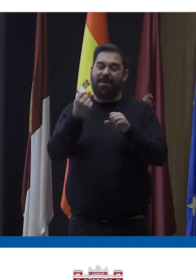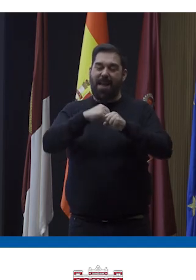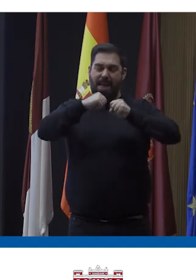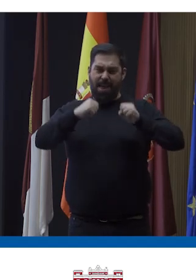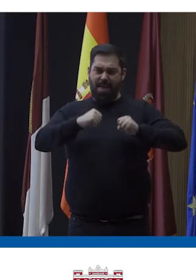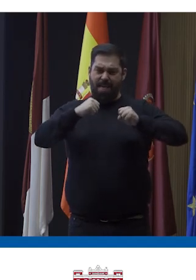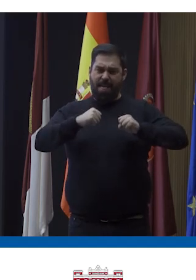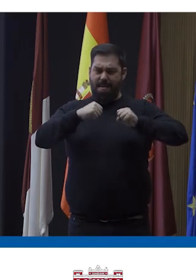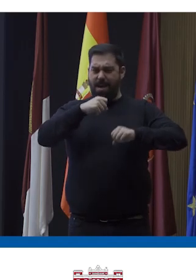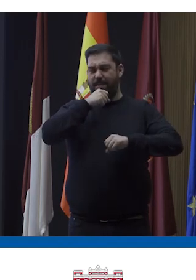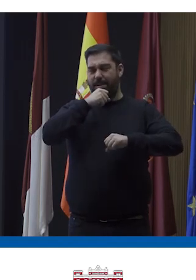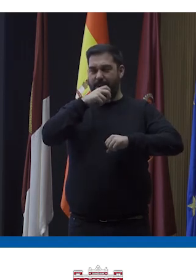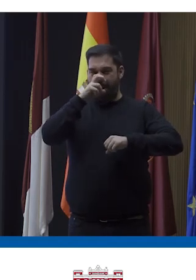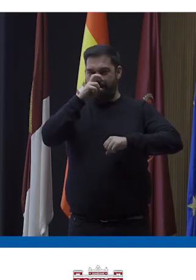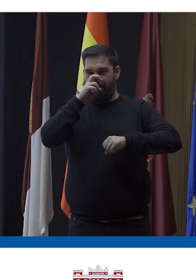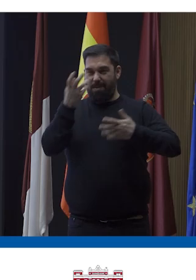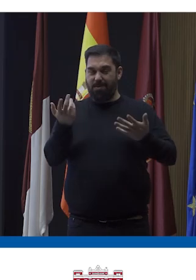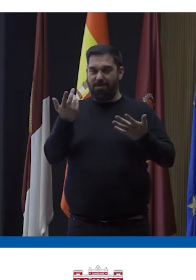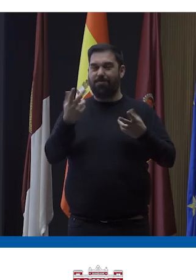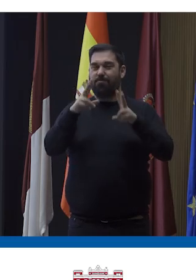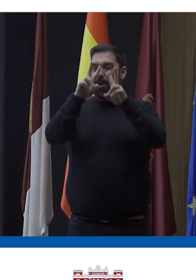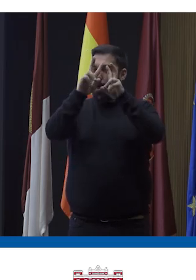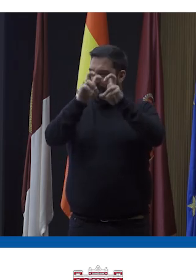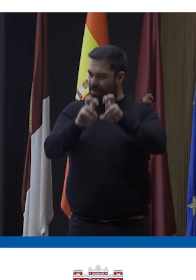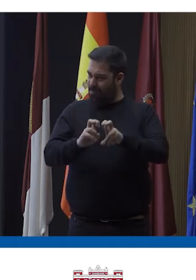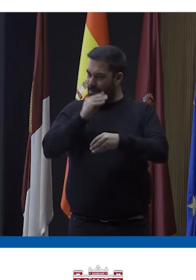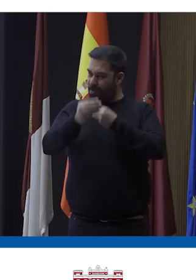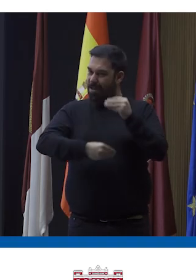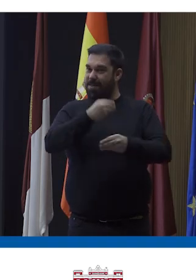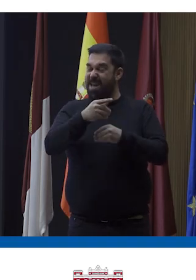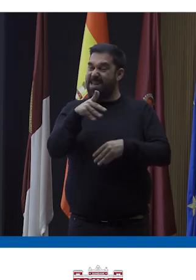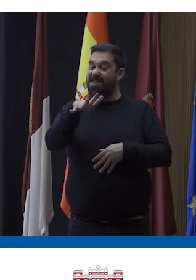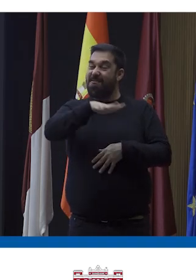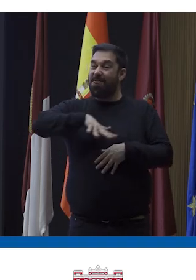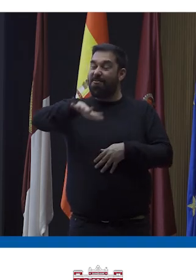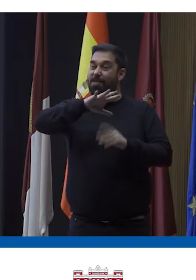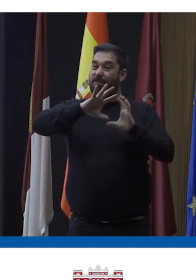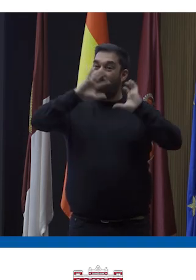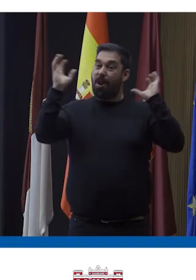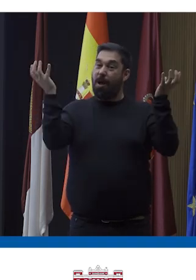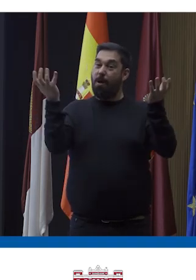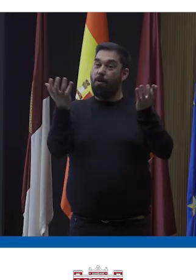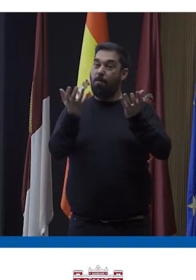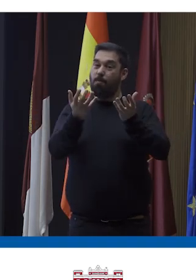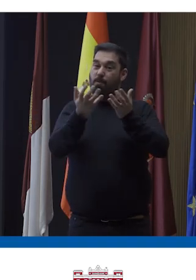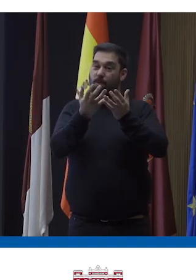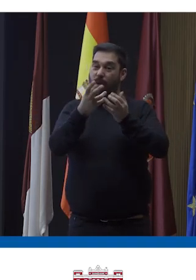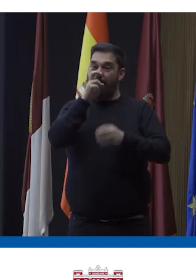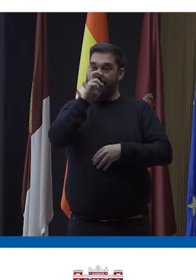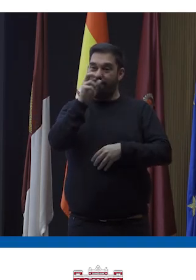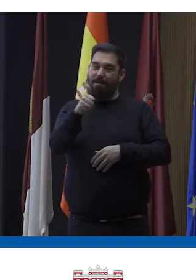todo esto. Y entonces han hecho un estudio, ¿no? de las zonas del planeta más longevas.